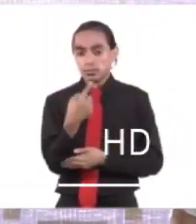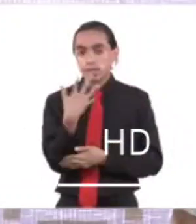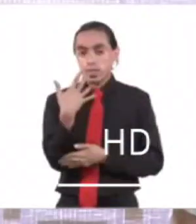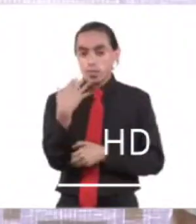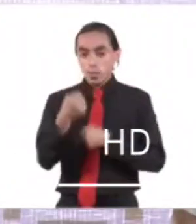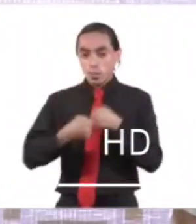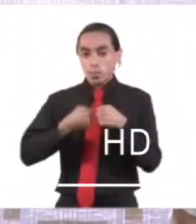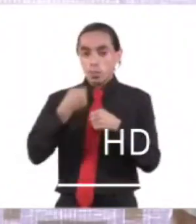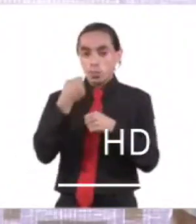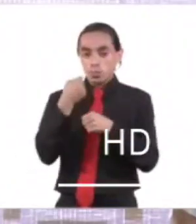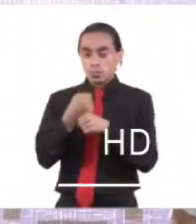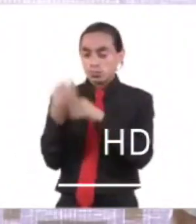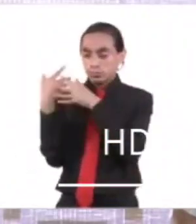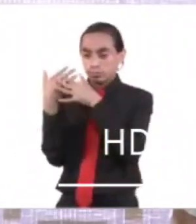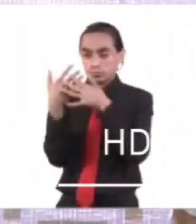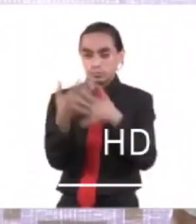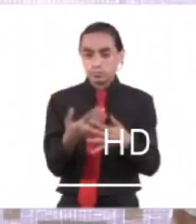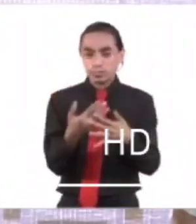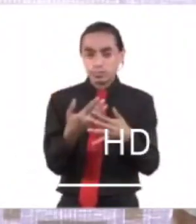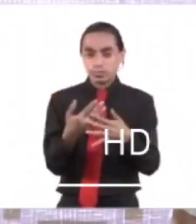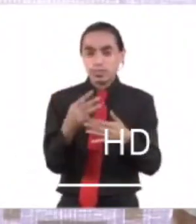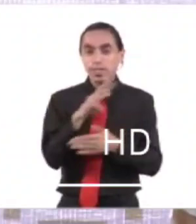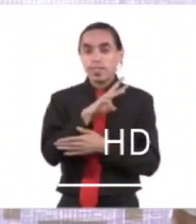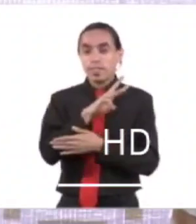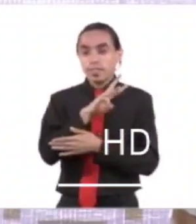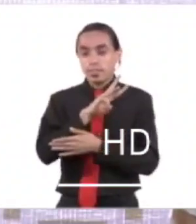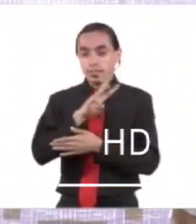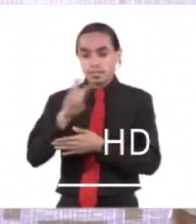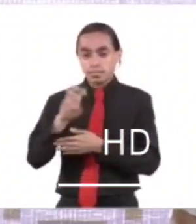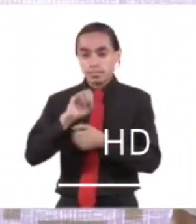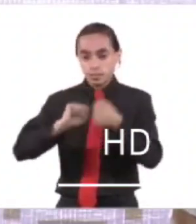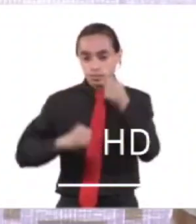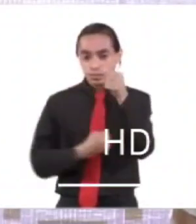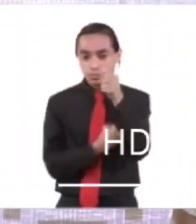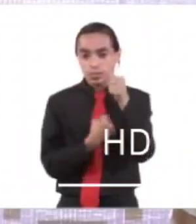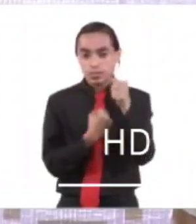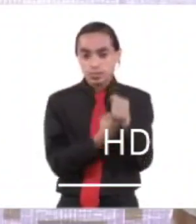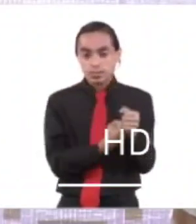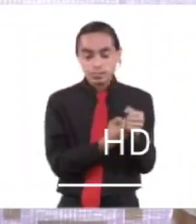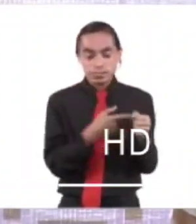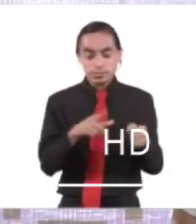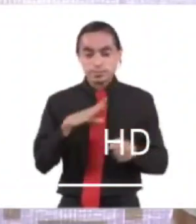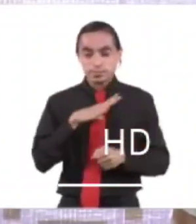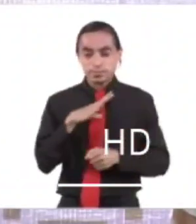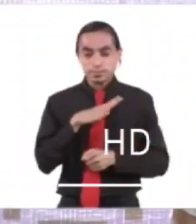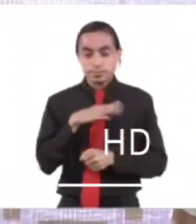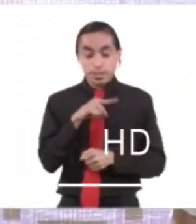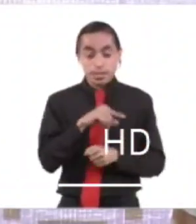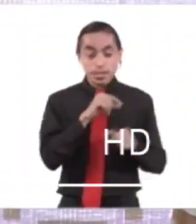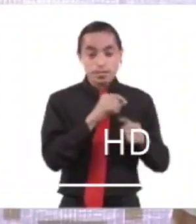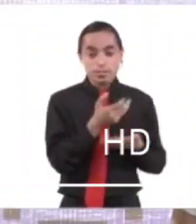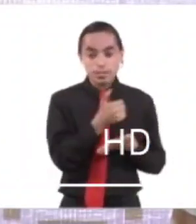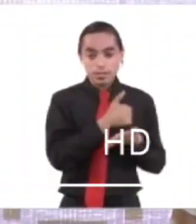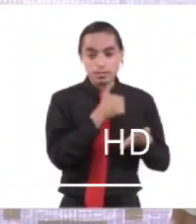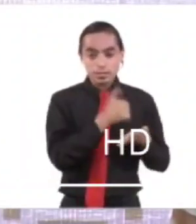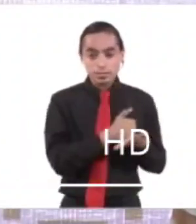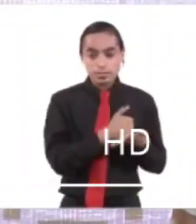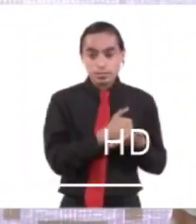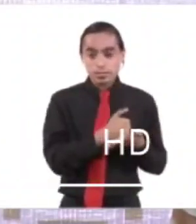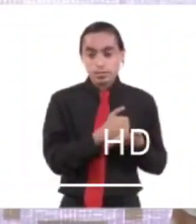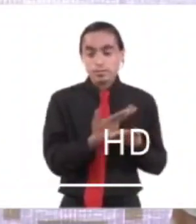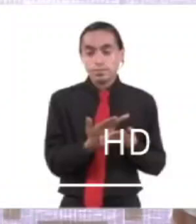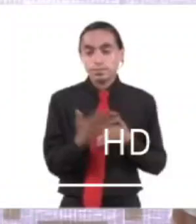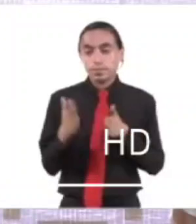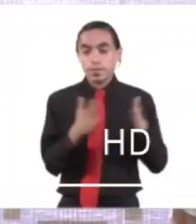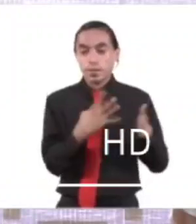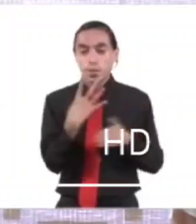50 años se hicieron 300 casas de cultura aquí en la capital y en 4 años se